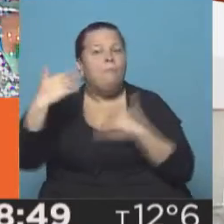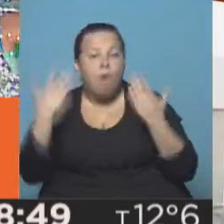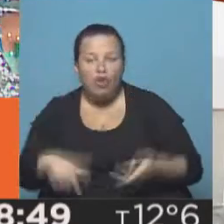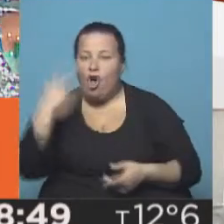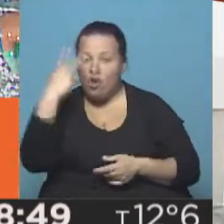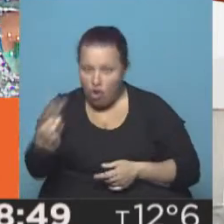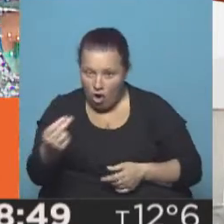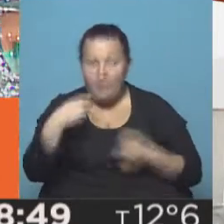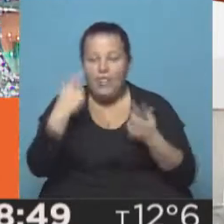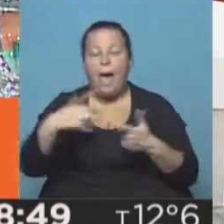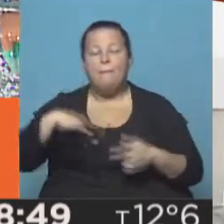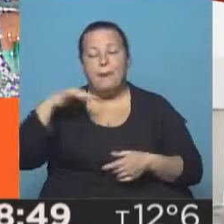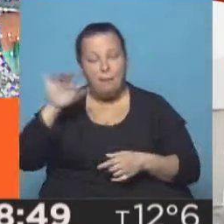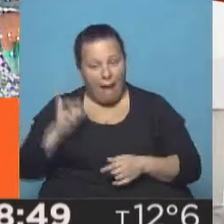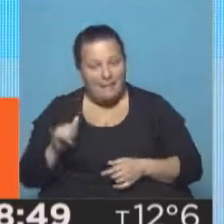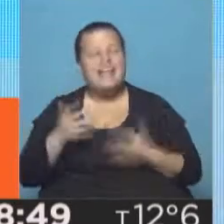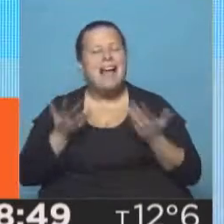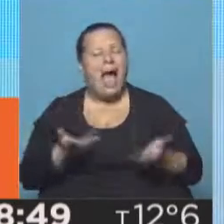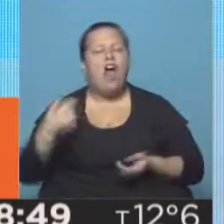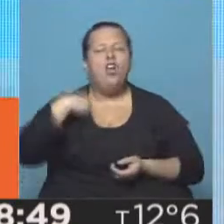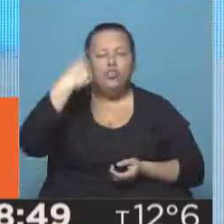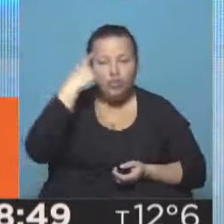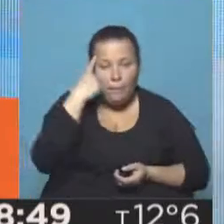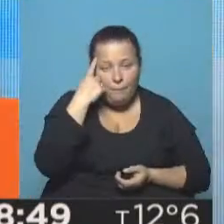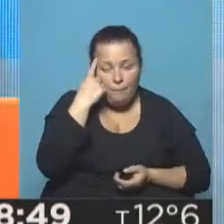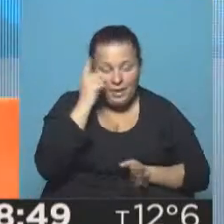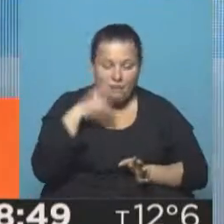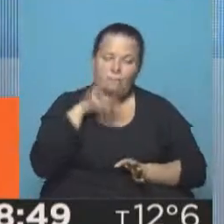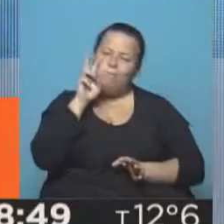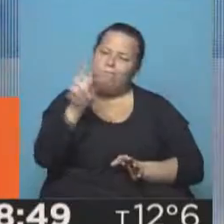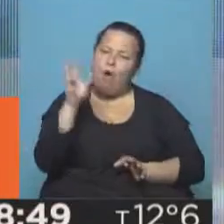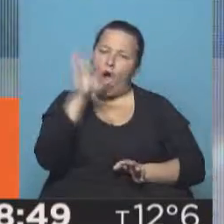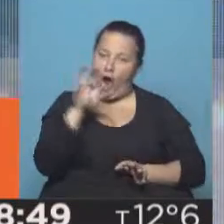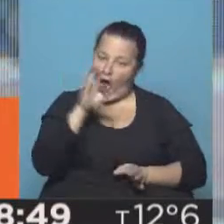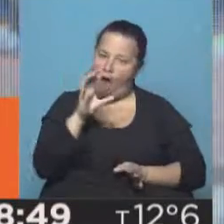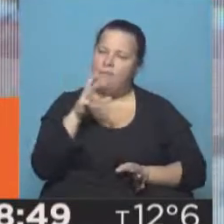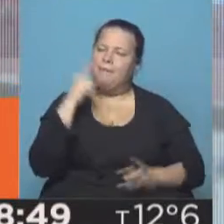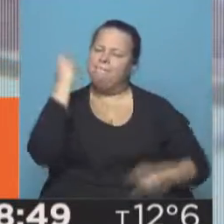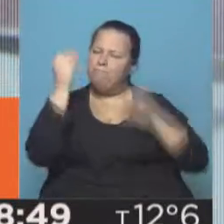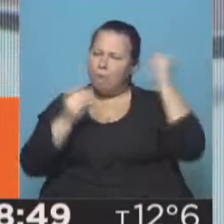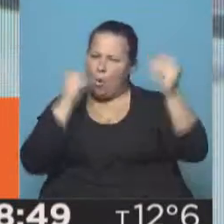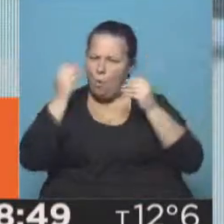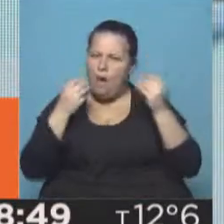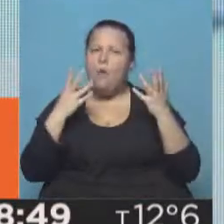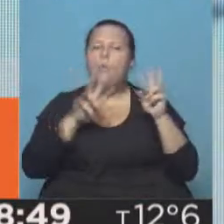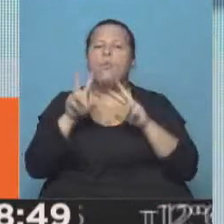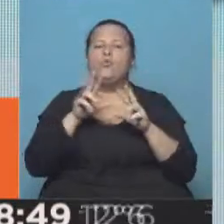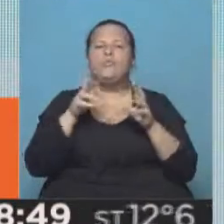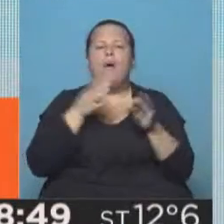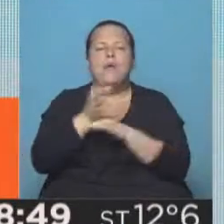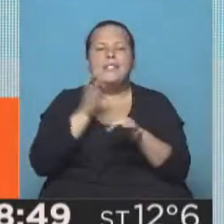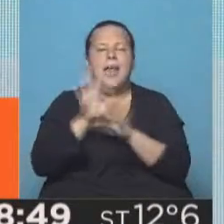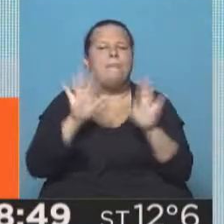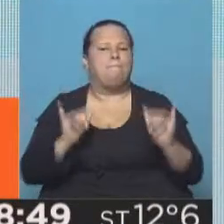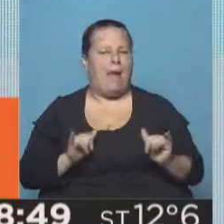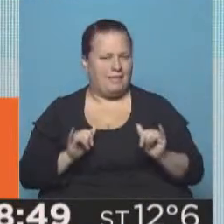da el Nobel de la Paz. Sí, porque yo creo que lo que yo vi en Colombia, que hay una gran preocupación de construir una pedagogía de